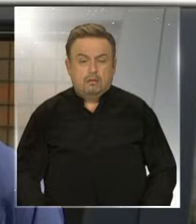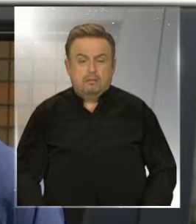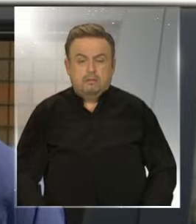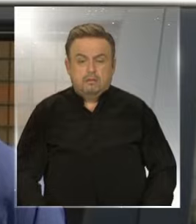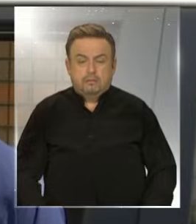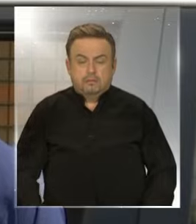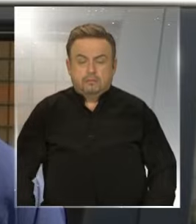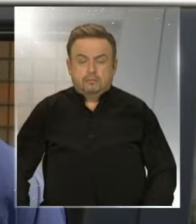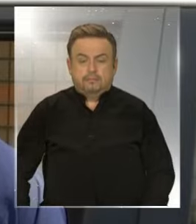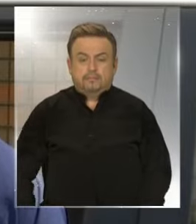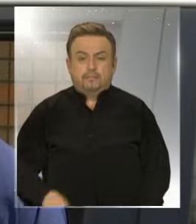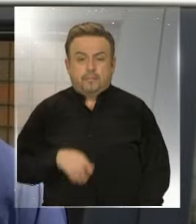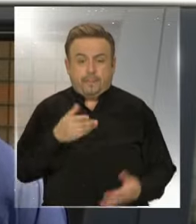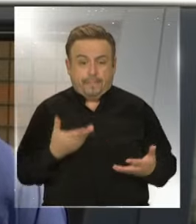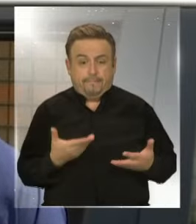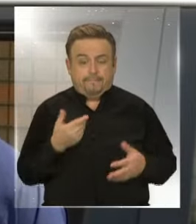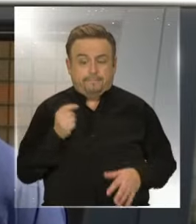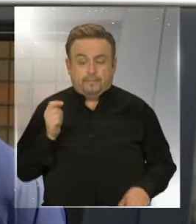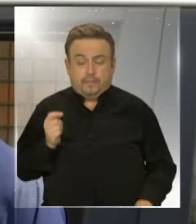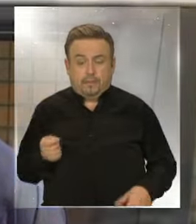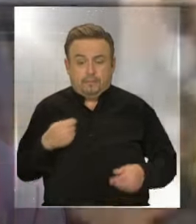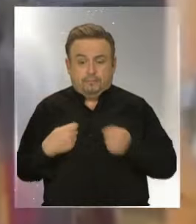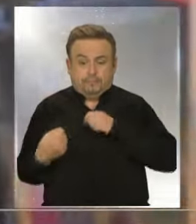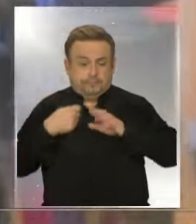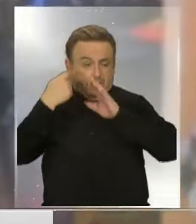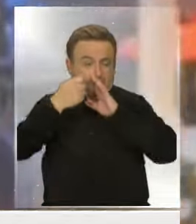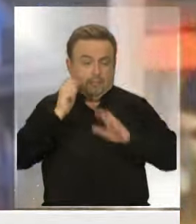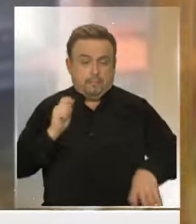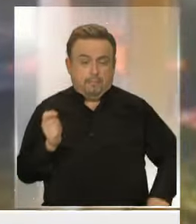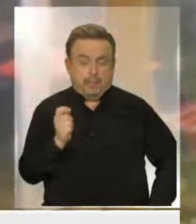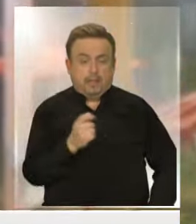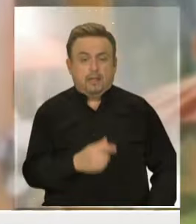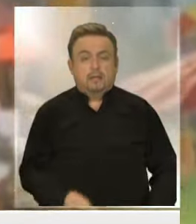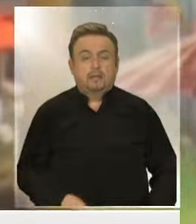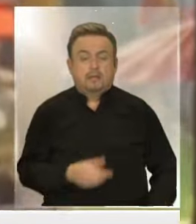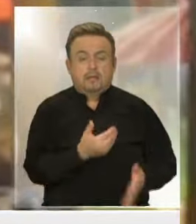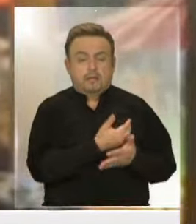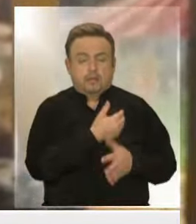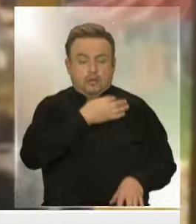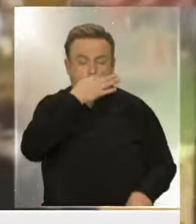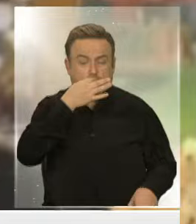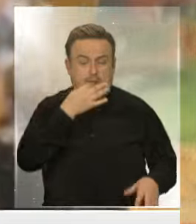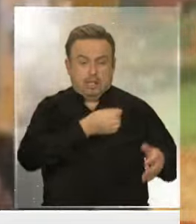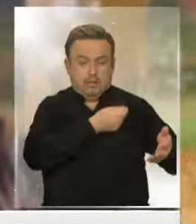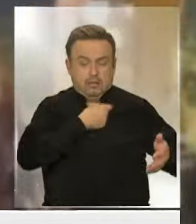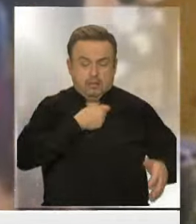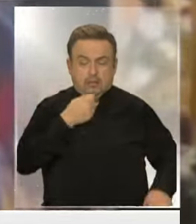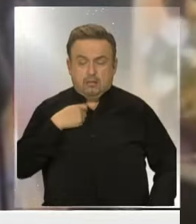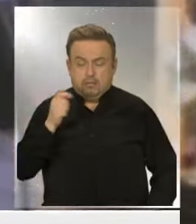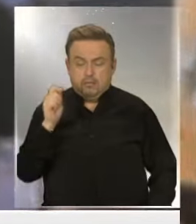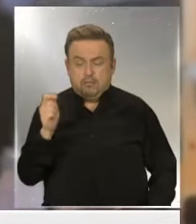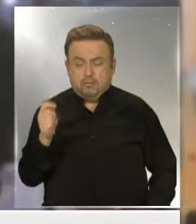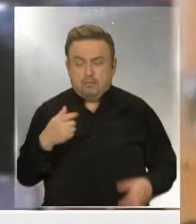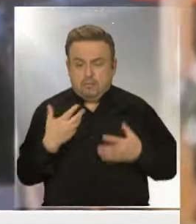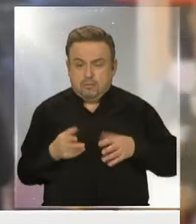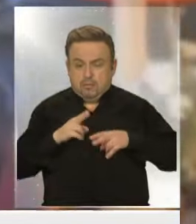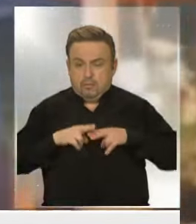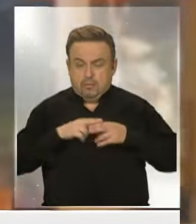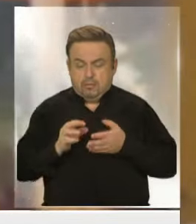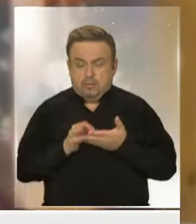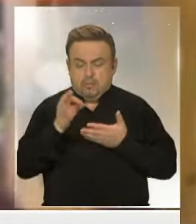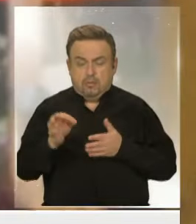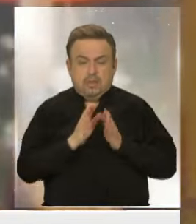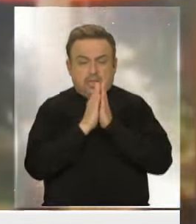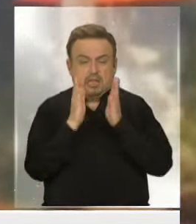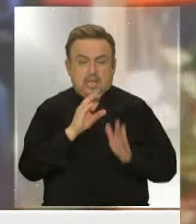también van pagando la producción de sus videos. Acá está el Chucky, indica, grabando uno de sus videoclips en la población